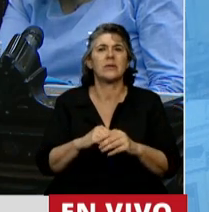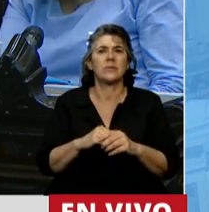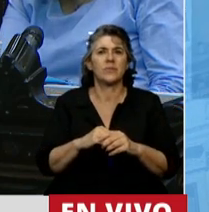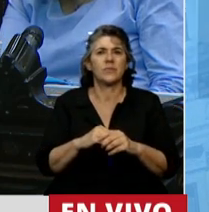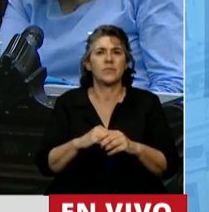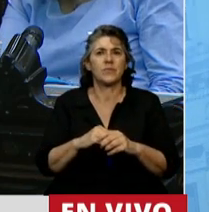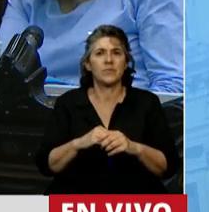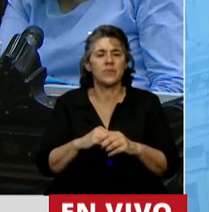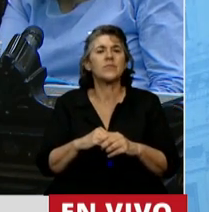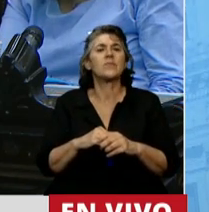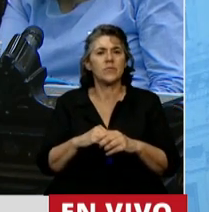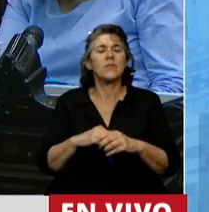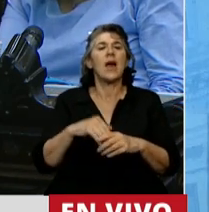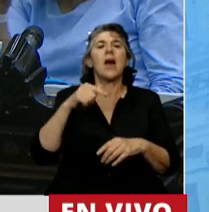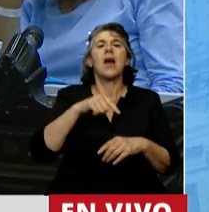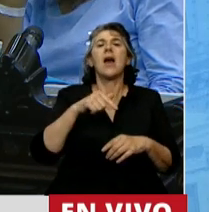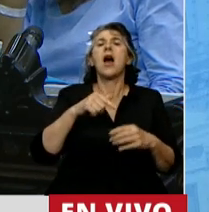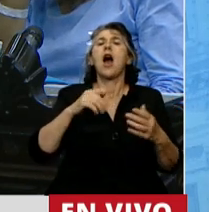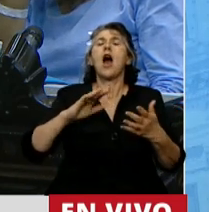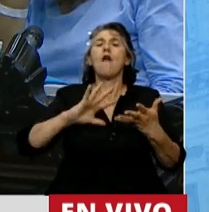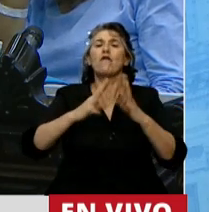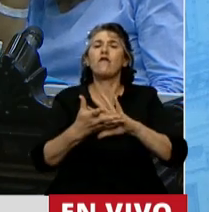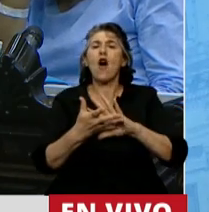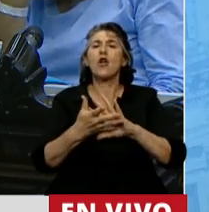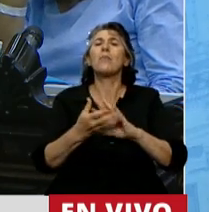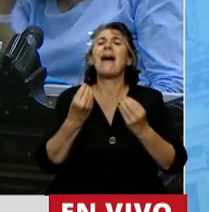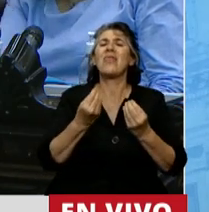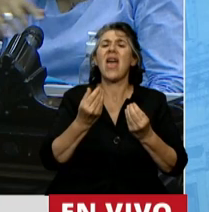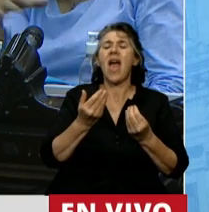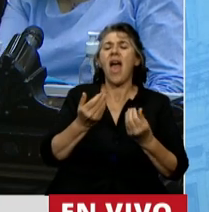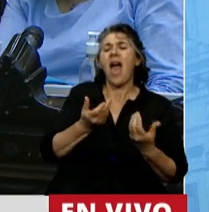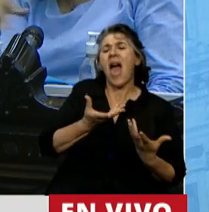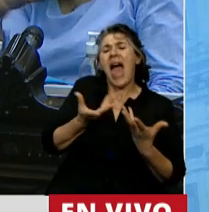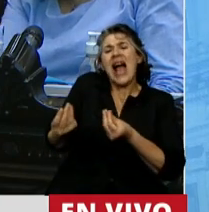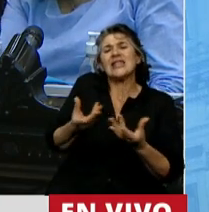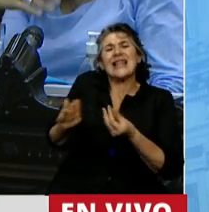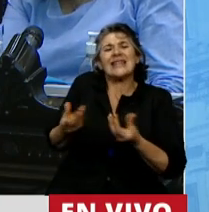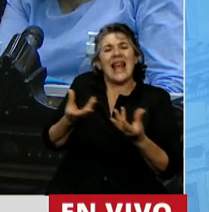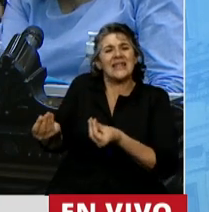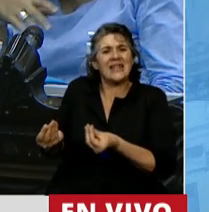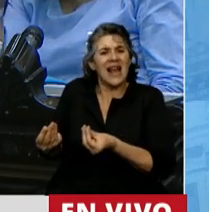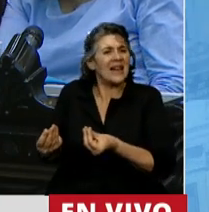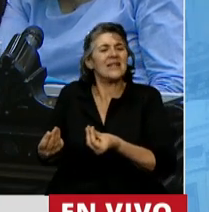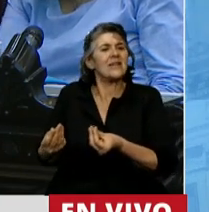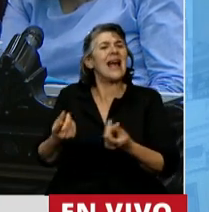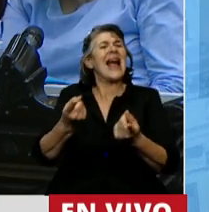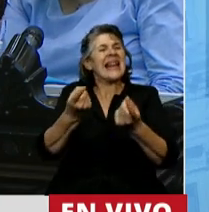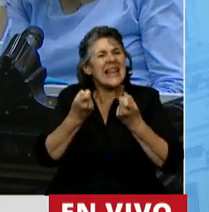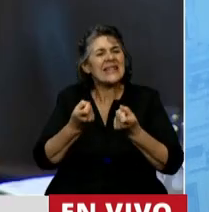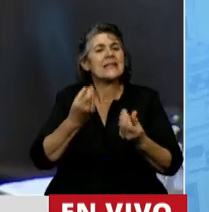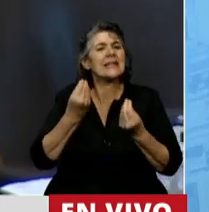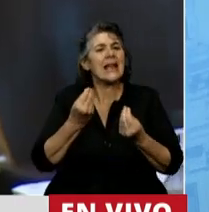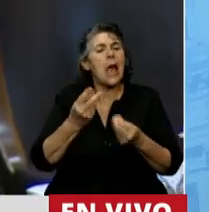es absolutamente asistencialista, que no se anima a ser preventivo, que no se anima a ser